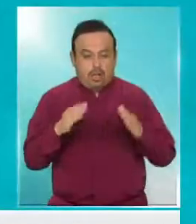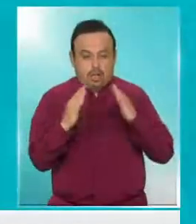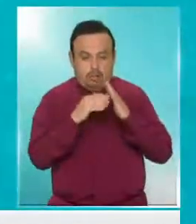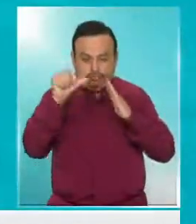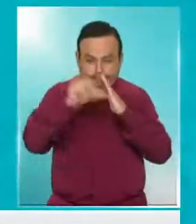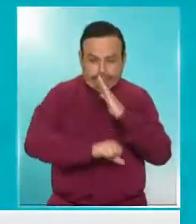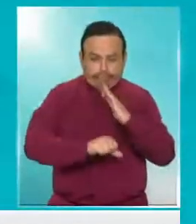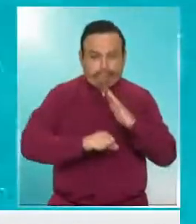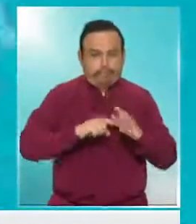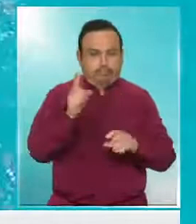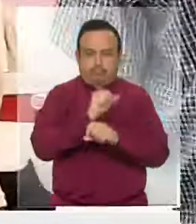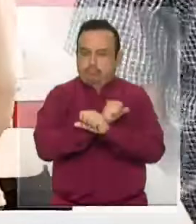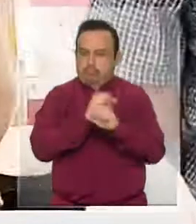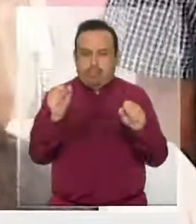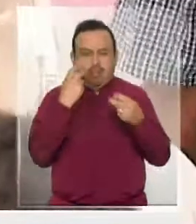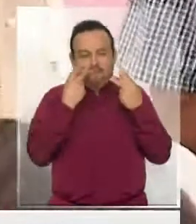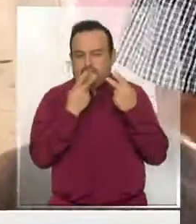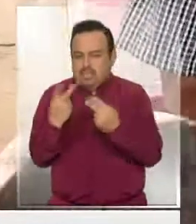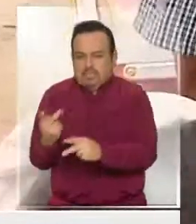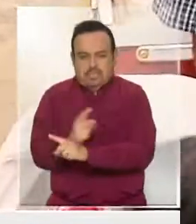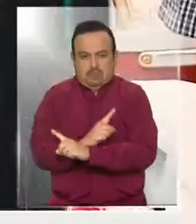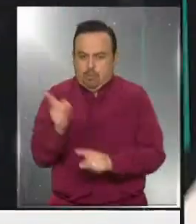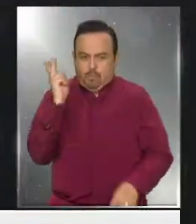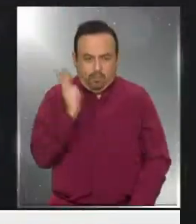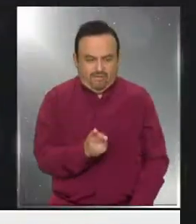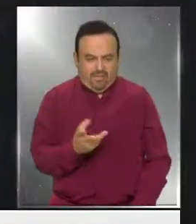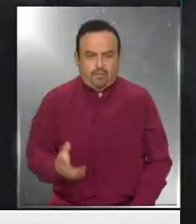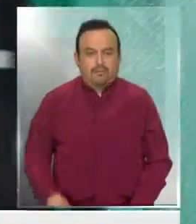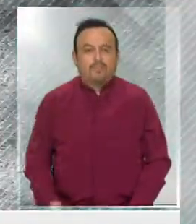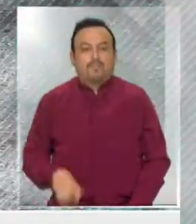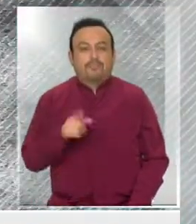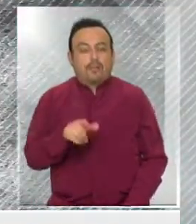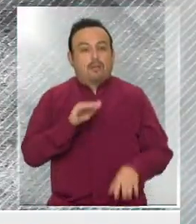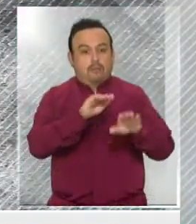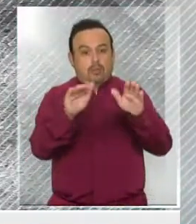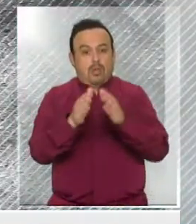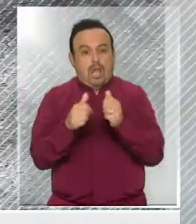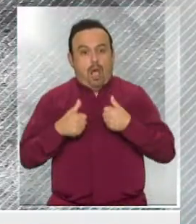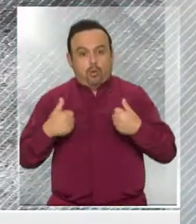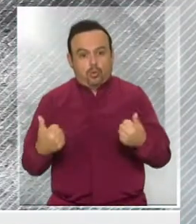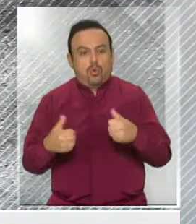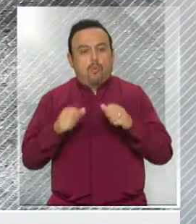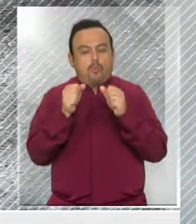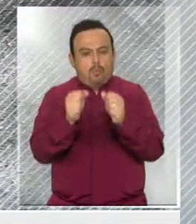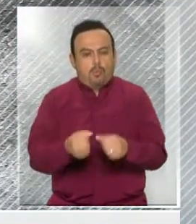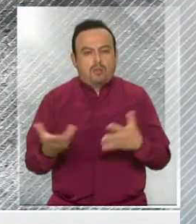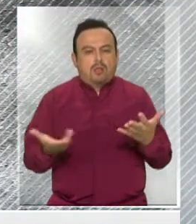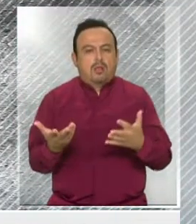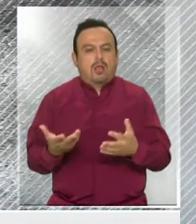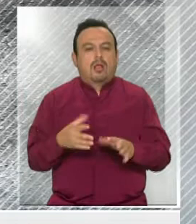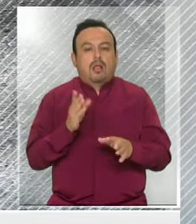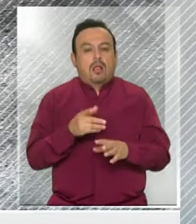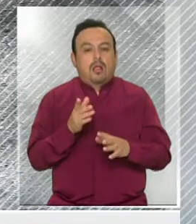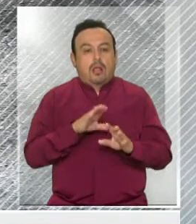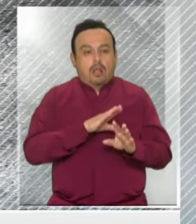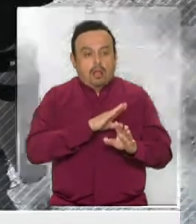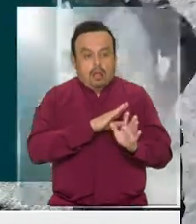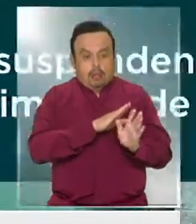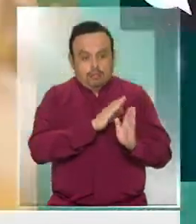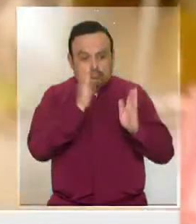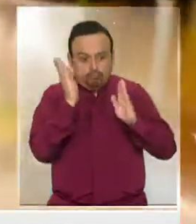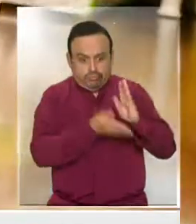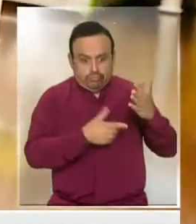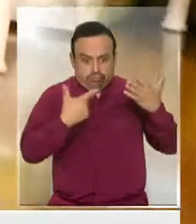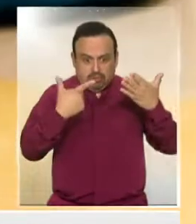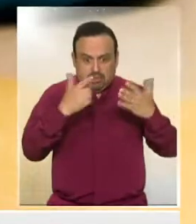periodo no se realicen estas visitas. El llamado de la autoridad, eso sí, es que puedan compensarse una vez terminados estos días